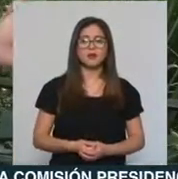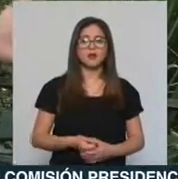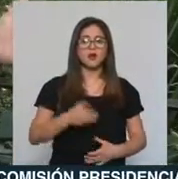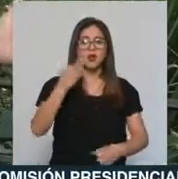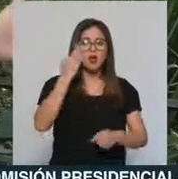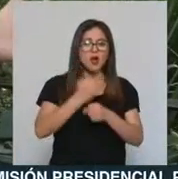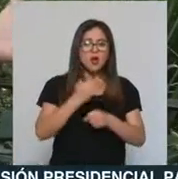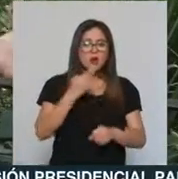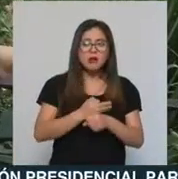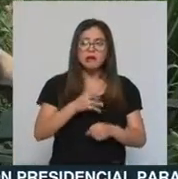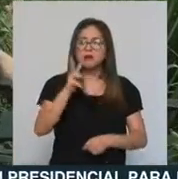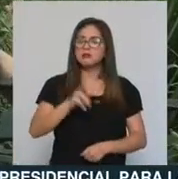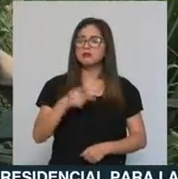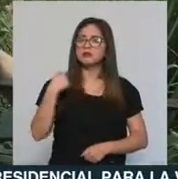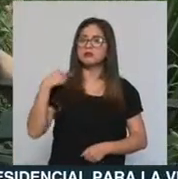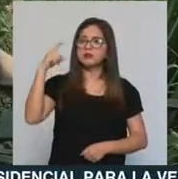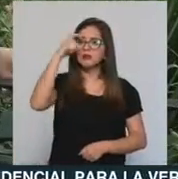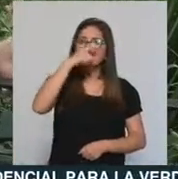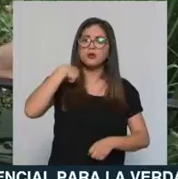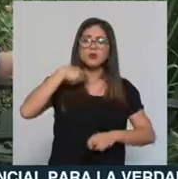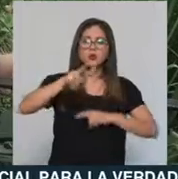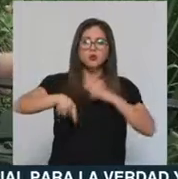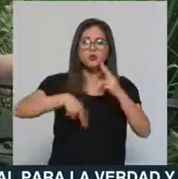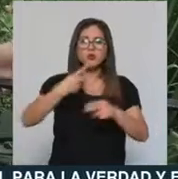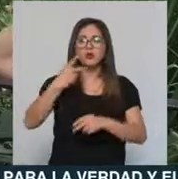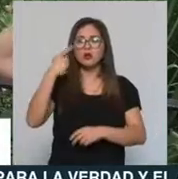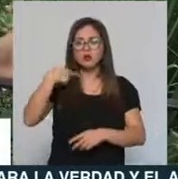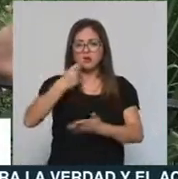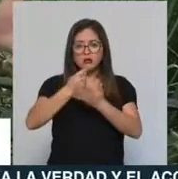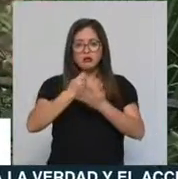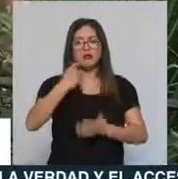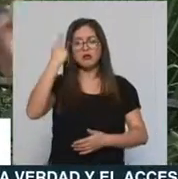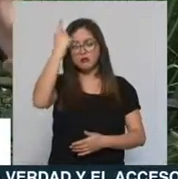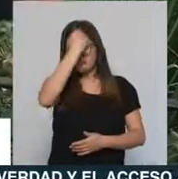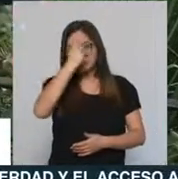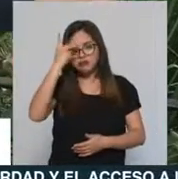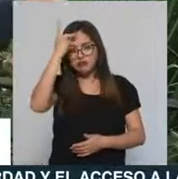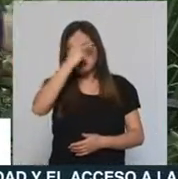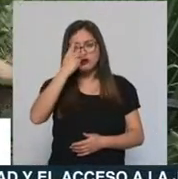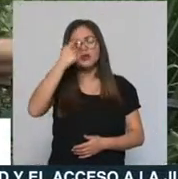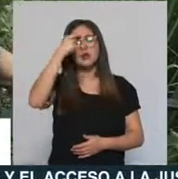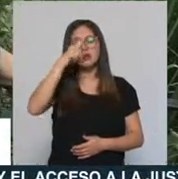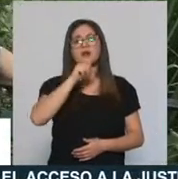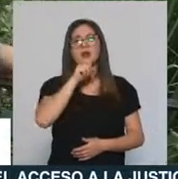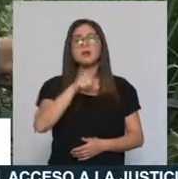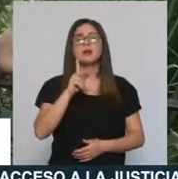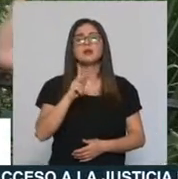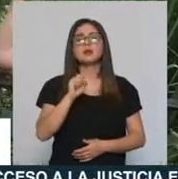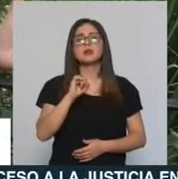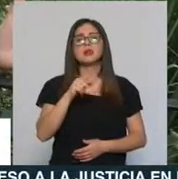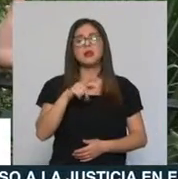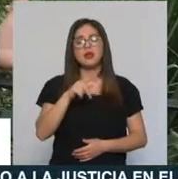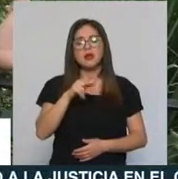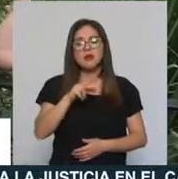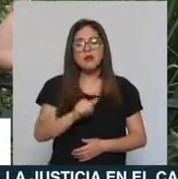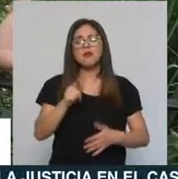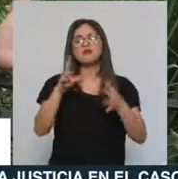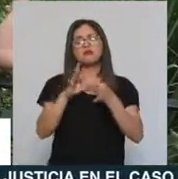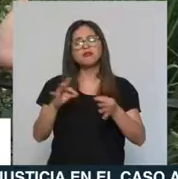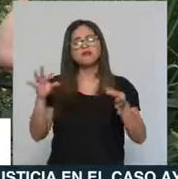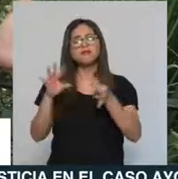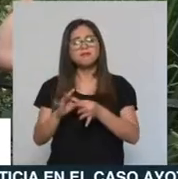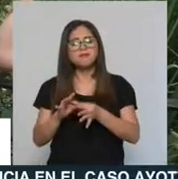horas y horas de terapia psicológica, horas de terapia, pues acudir con un psiquiatra y pues